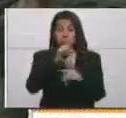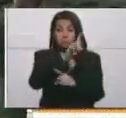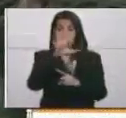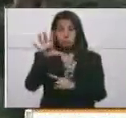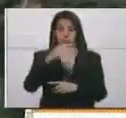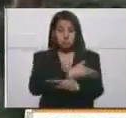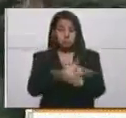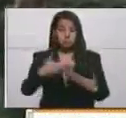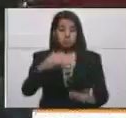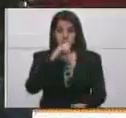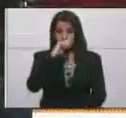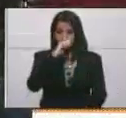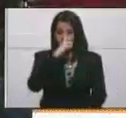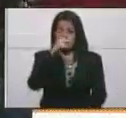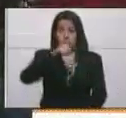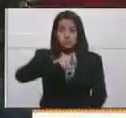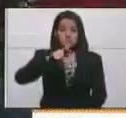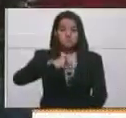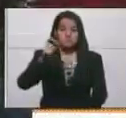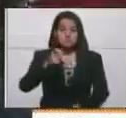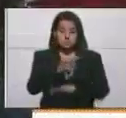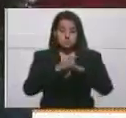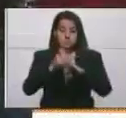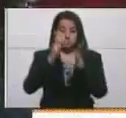millones necesitamos gobernadoras